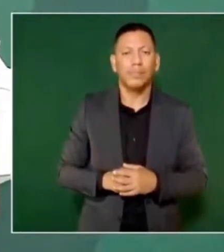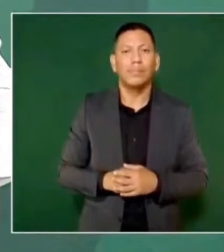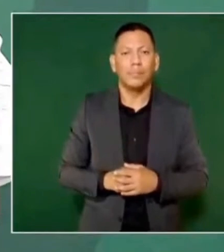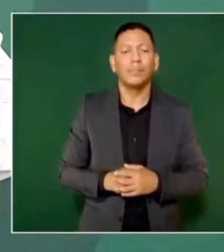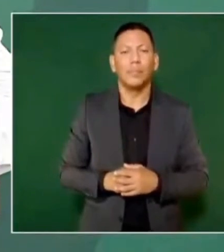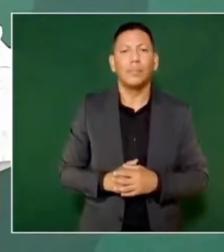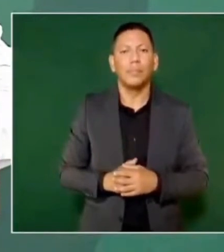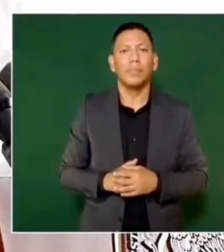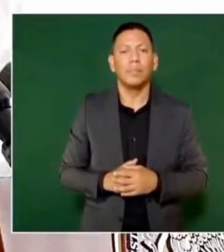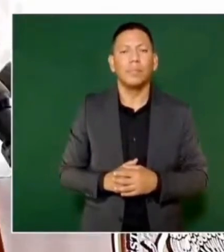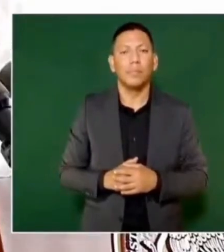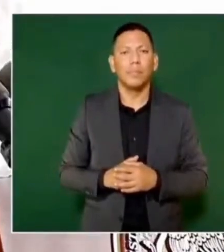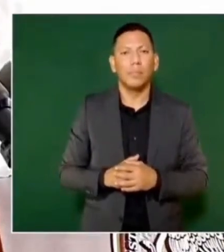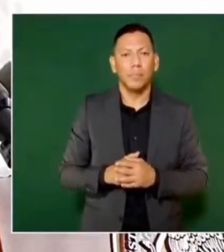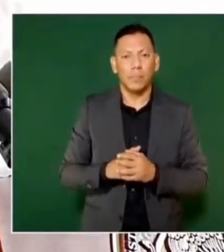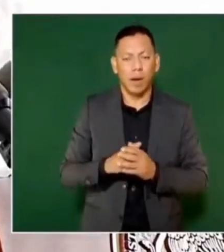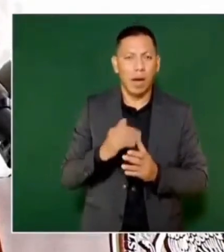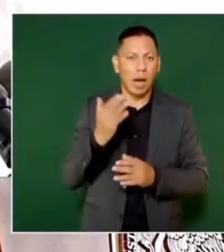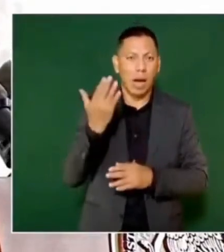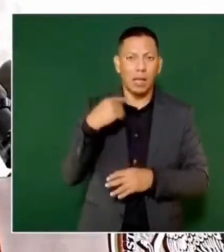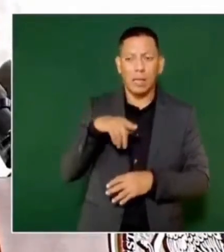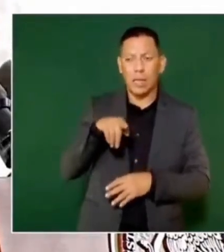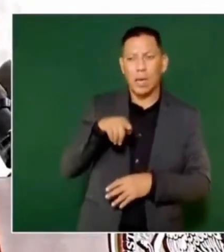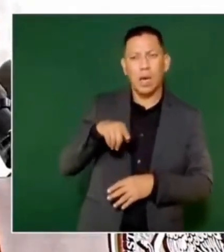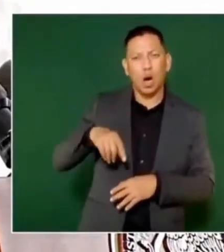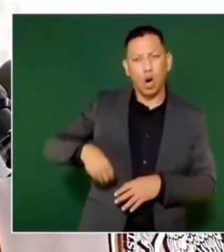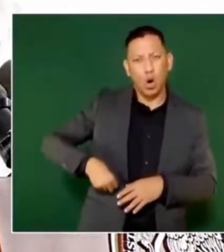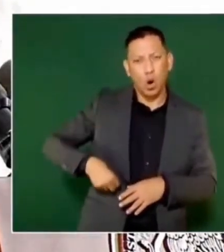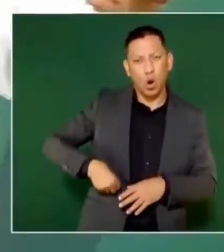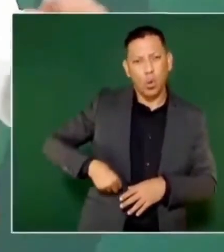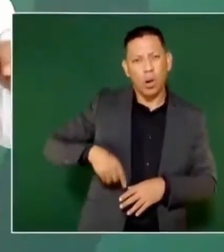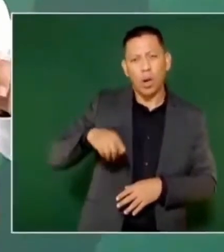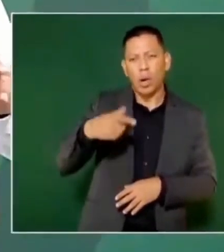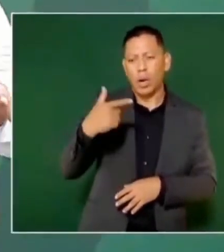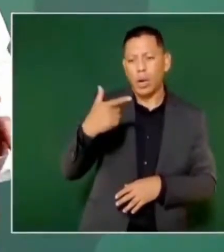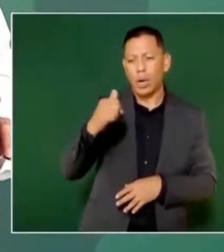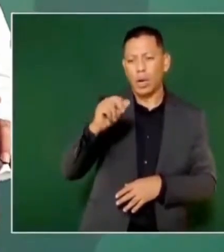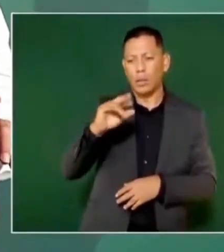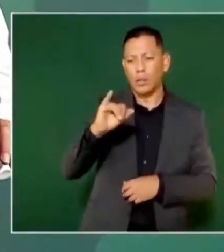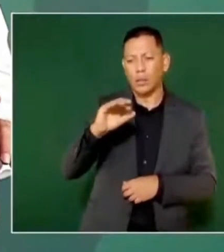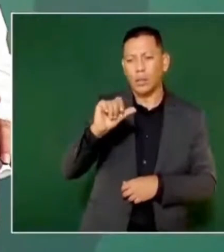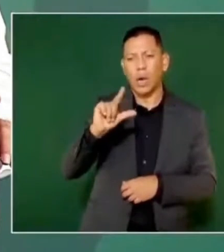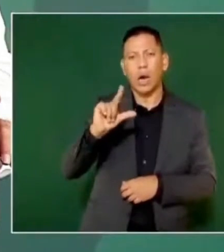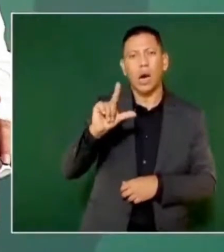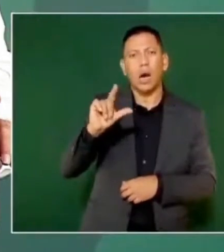declararon culpable a García Luna fueron jueces ciudadanos.